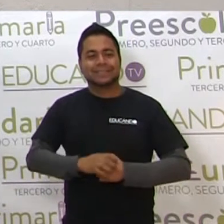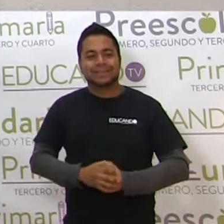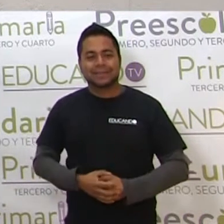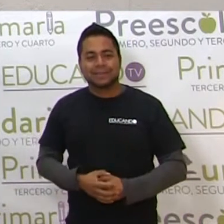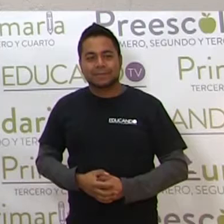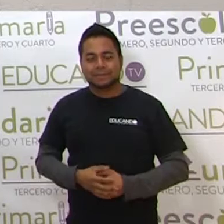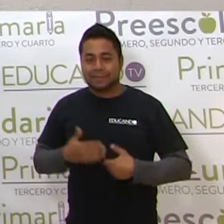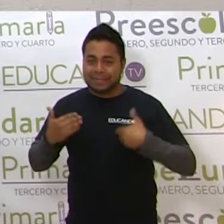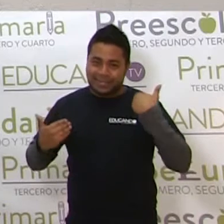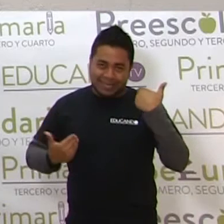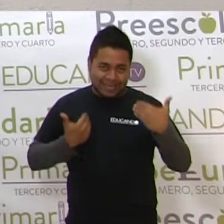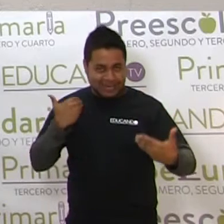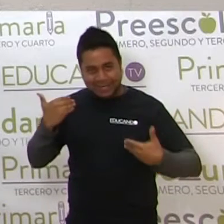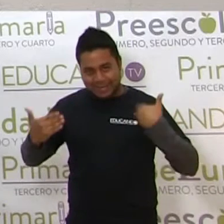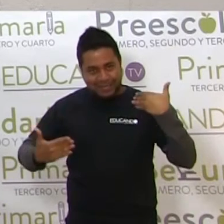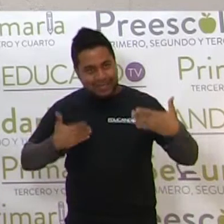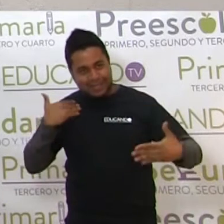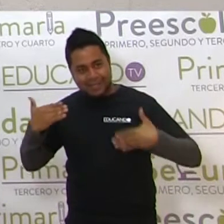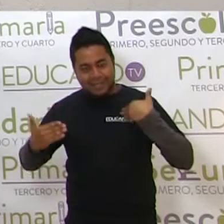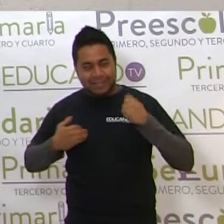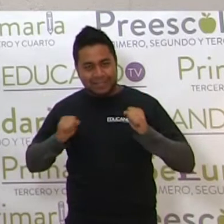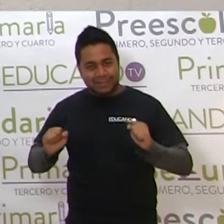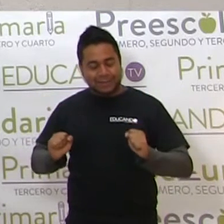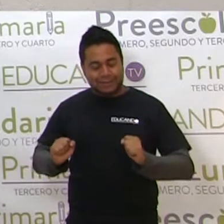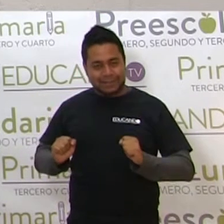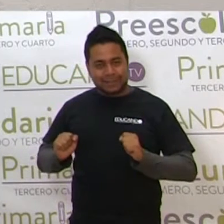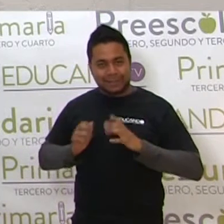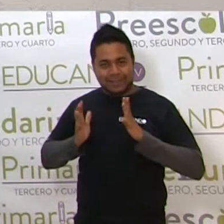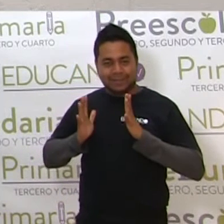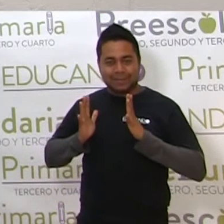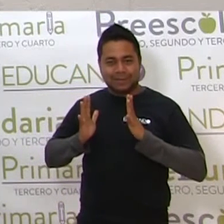contento alegre